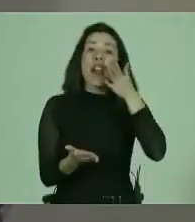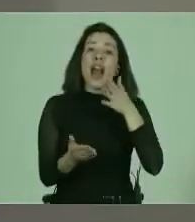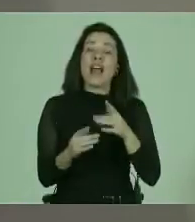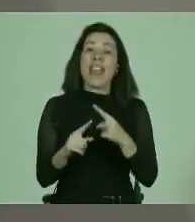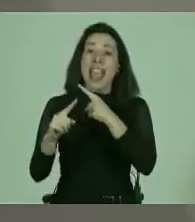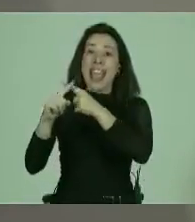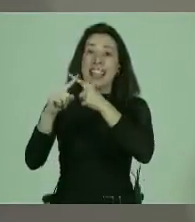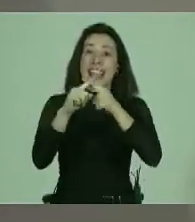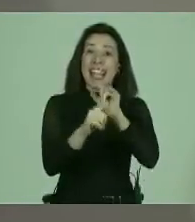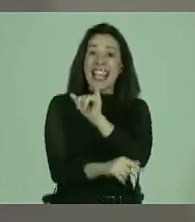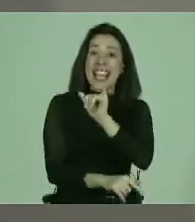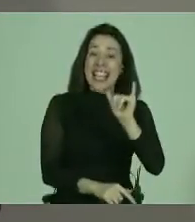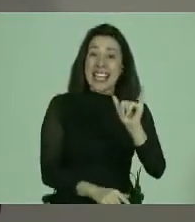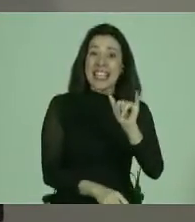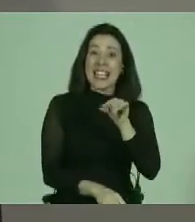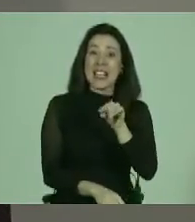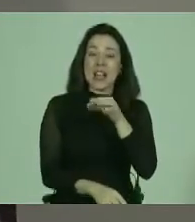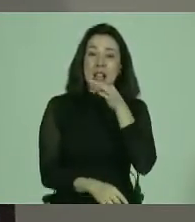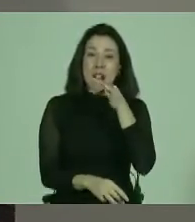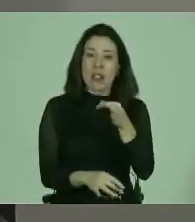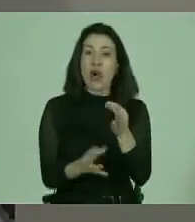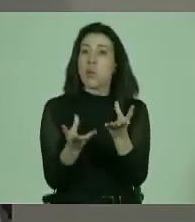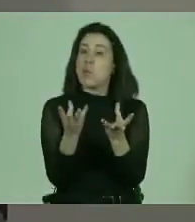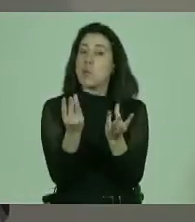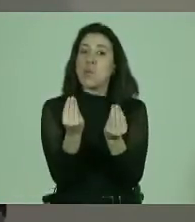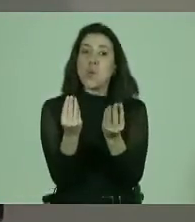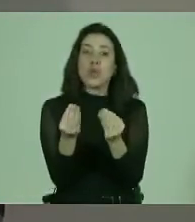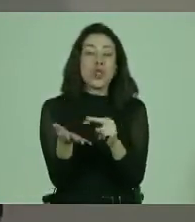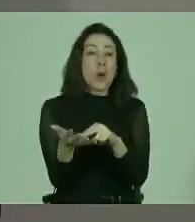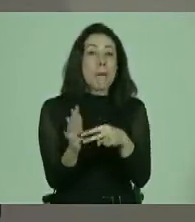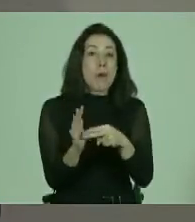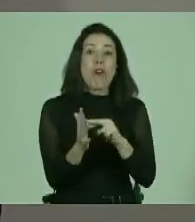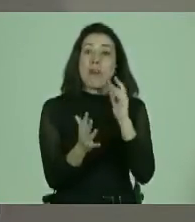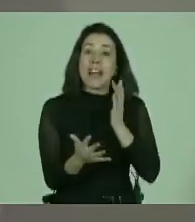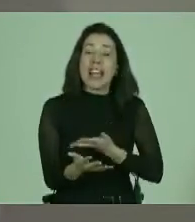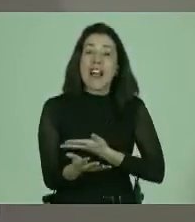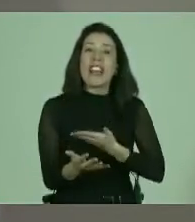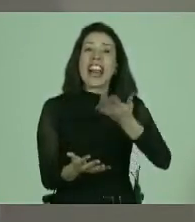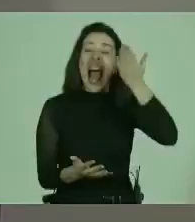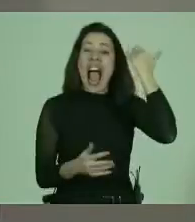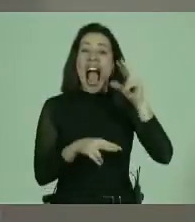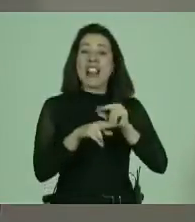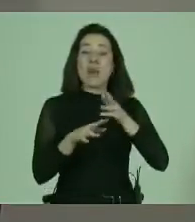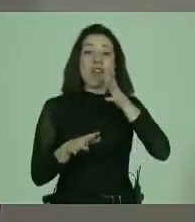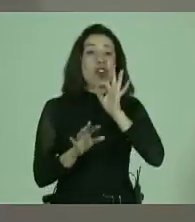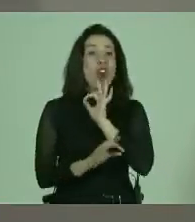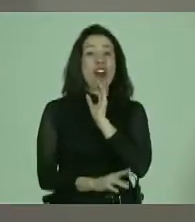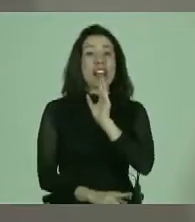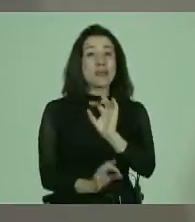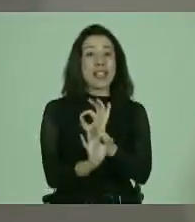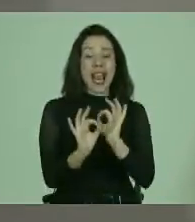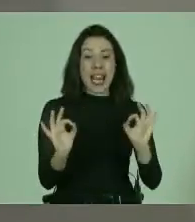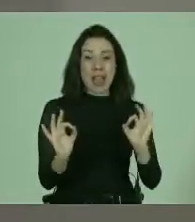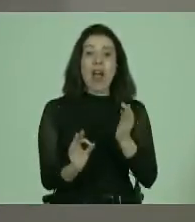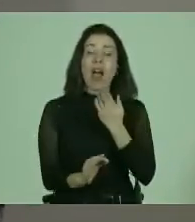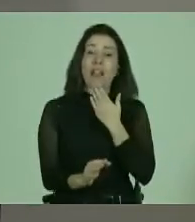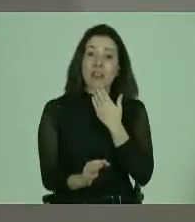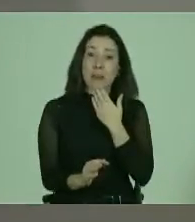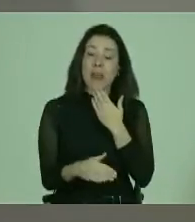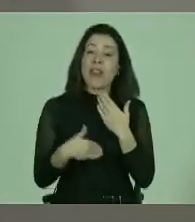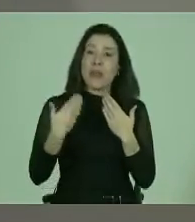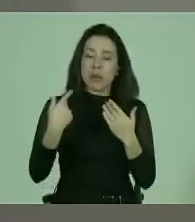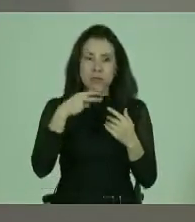el genoma trajo sobre la mesa cantidad de problemas que estaban y que las viejas declaraciones no daban respuestas también o luego